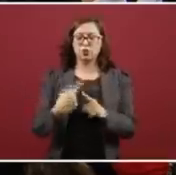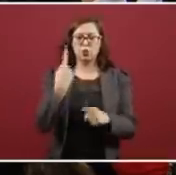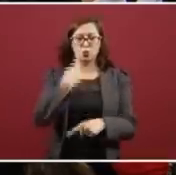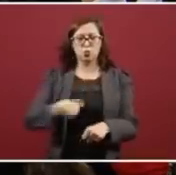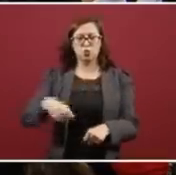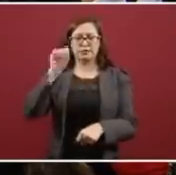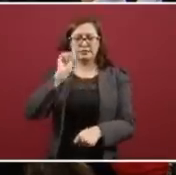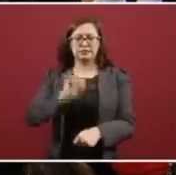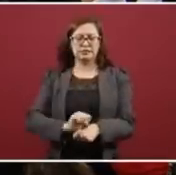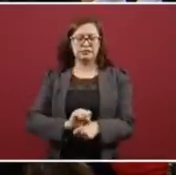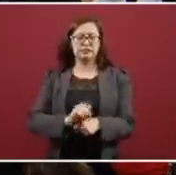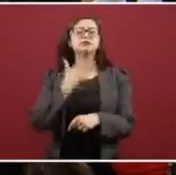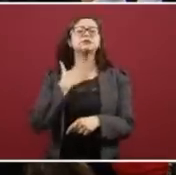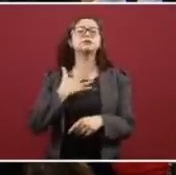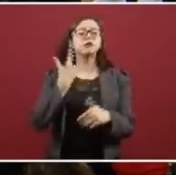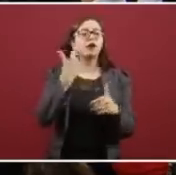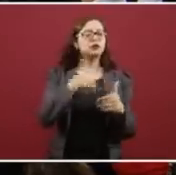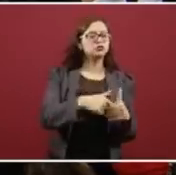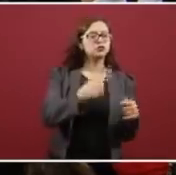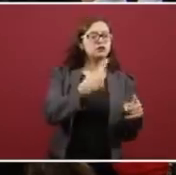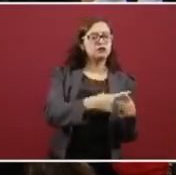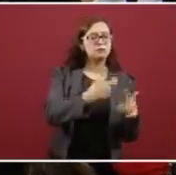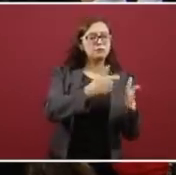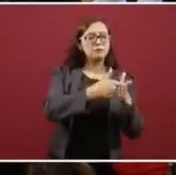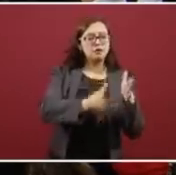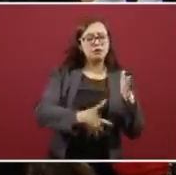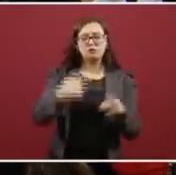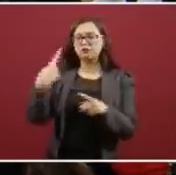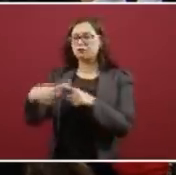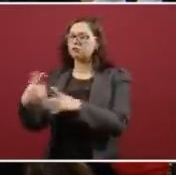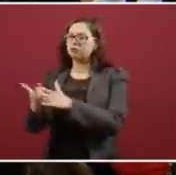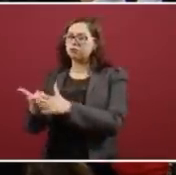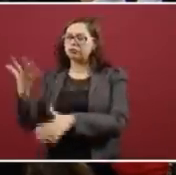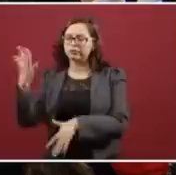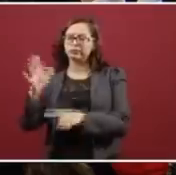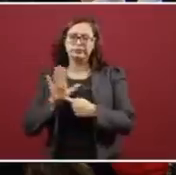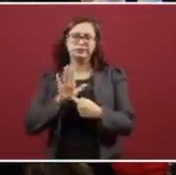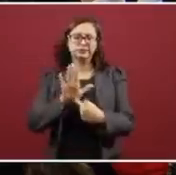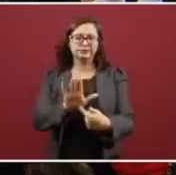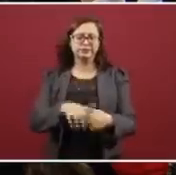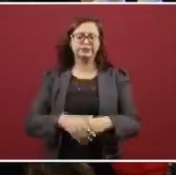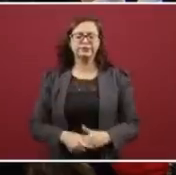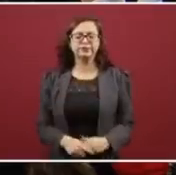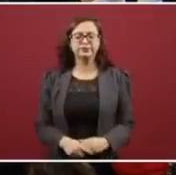sobre quién es quién en los precios de las gasolinas